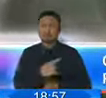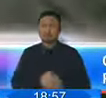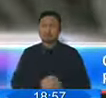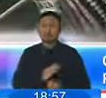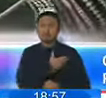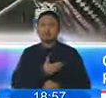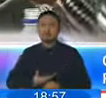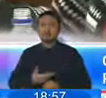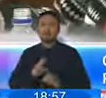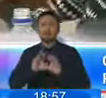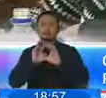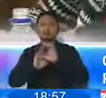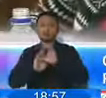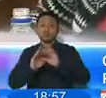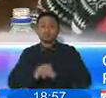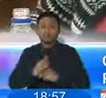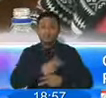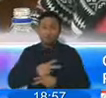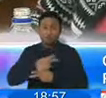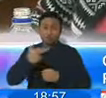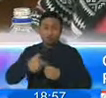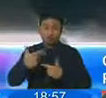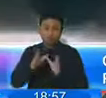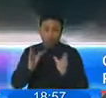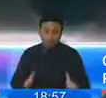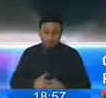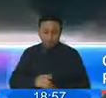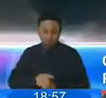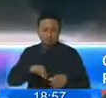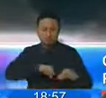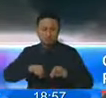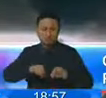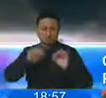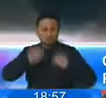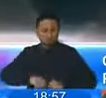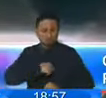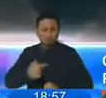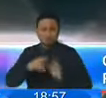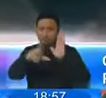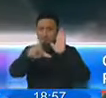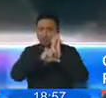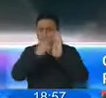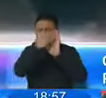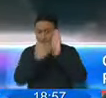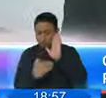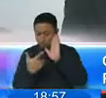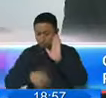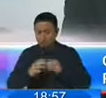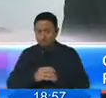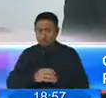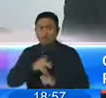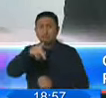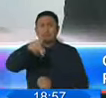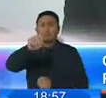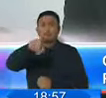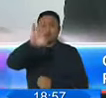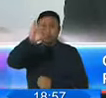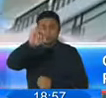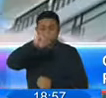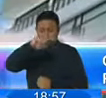Consejo entregaba la información con la que sustentaba que el organismo cumplió con los requerimientos legales para la elección de Carlos Pollitt como